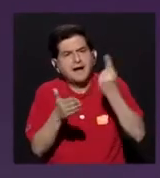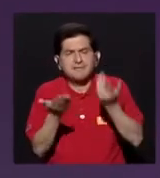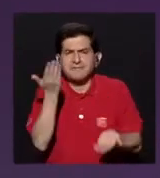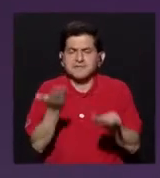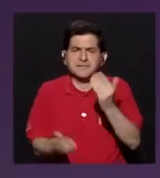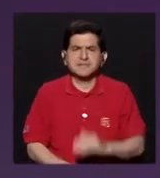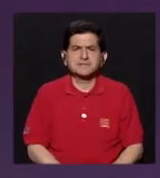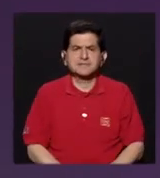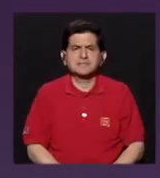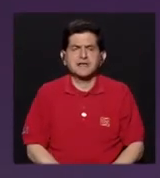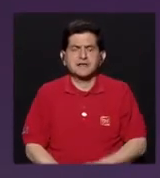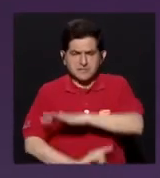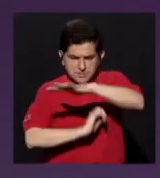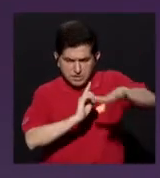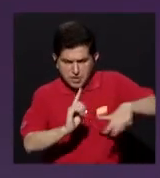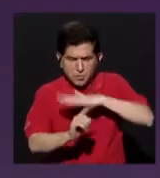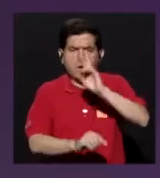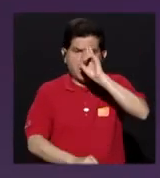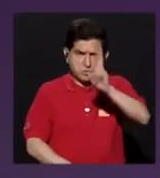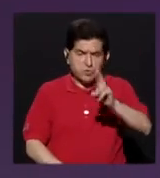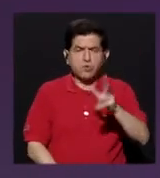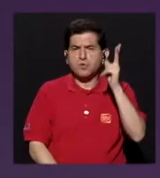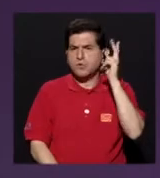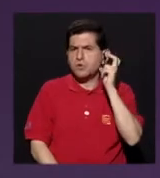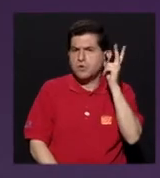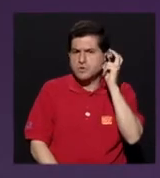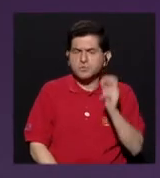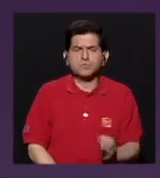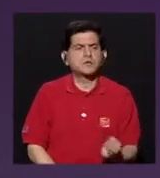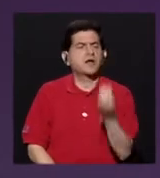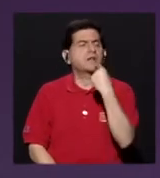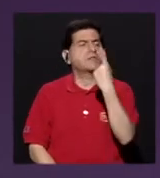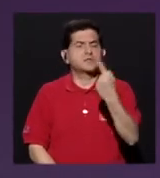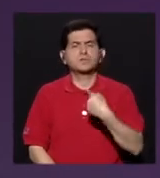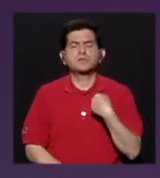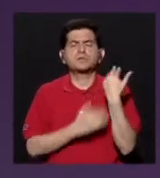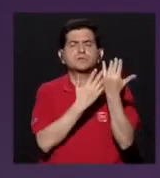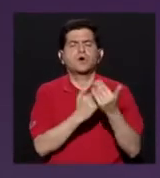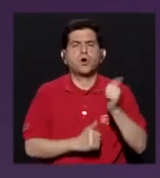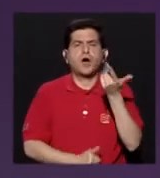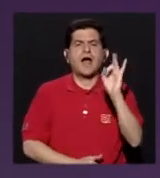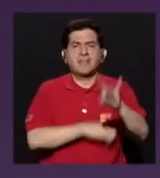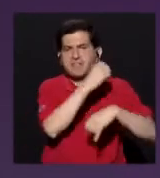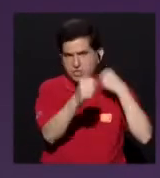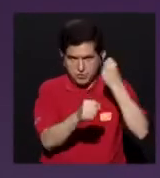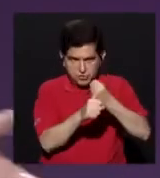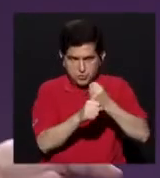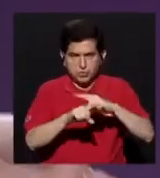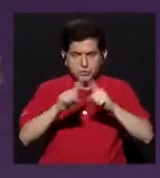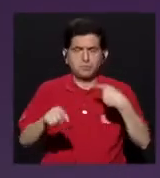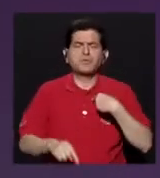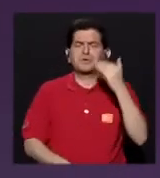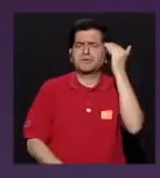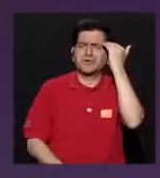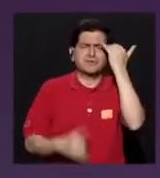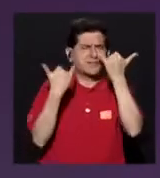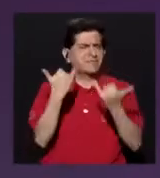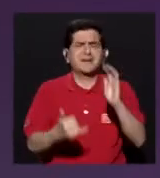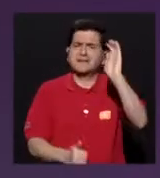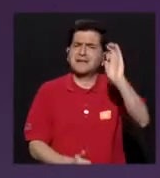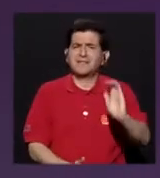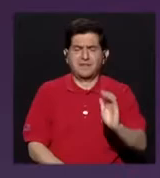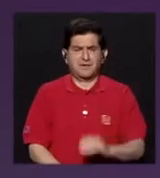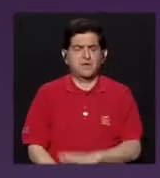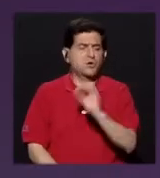en entornos de respeto, escuchamos a un muchacho que dice: yo me esperé a los 18 años, pero yo eso lo sabía desde la infancia o lo